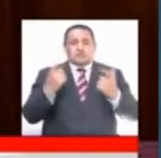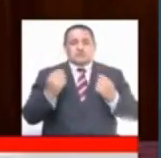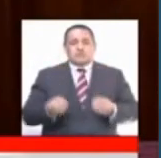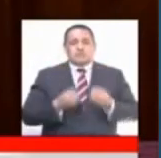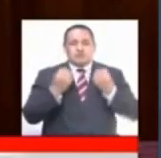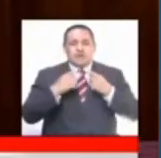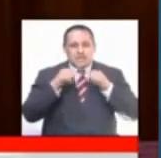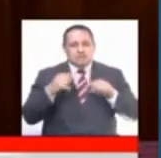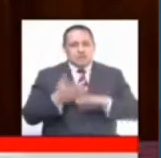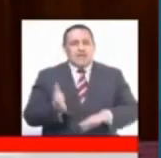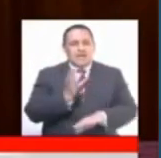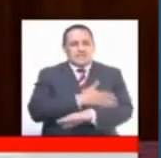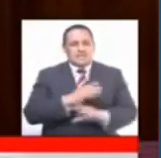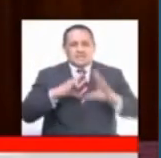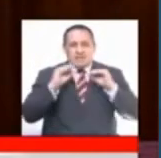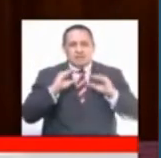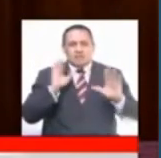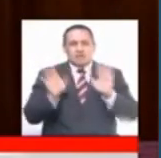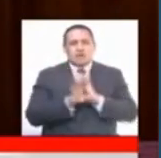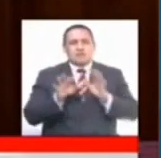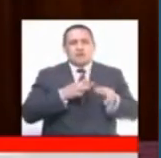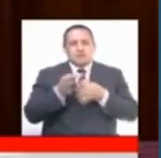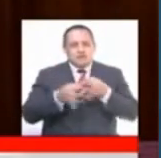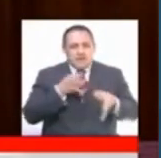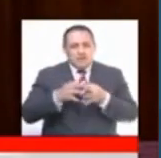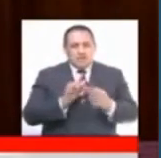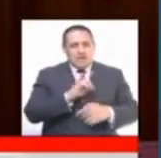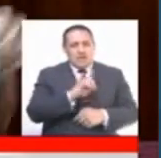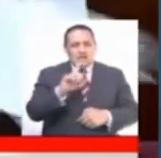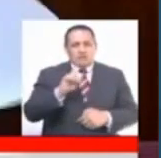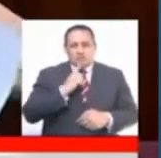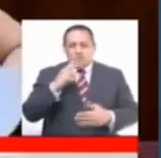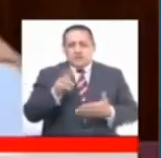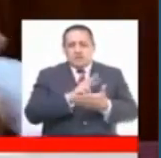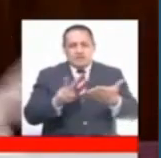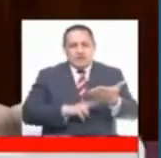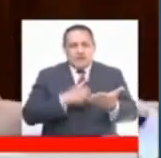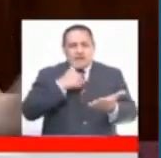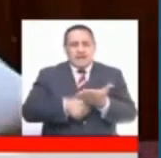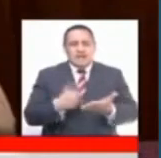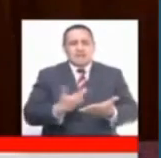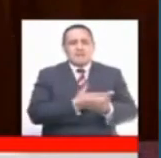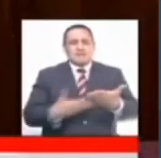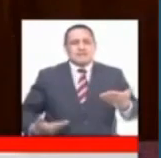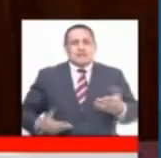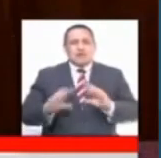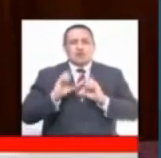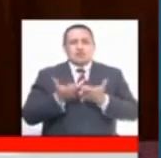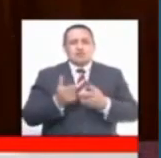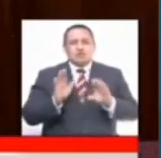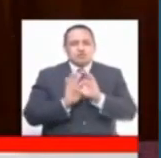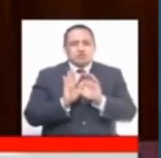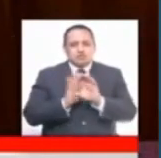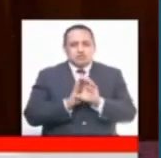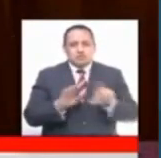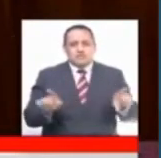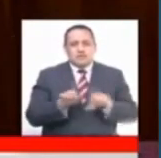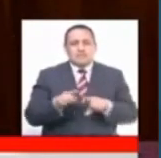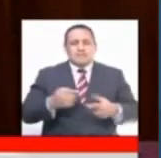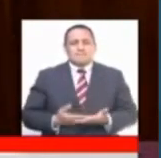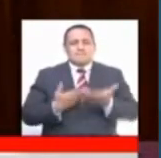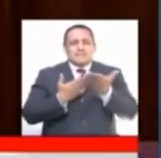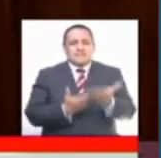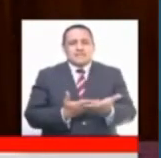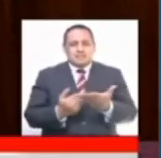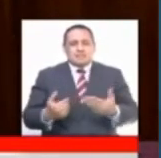cómo recorta espacio a los alcaldes este proyecto de ley? ¿Cómo los perjudica? A nosotros nos perjudica porque